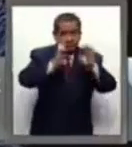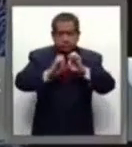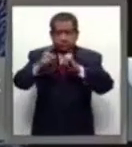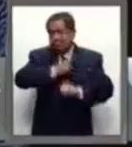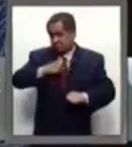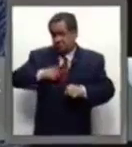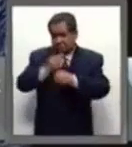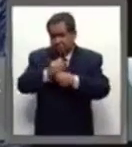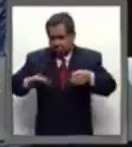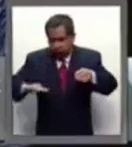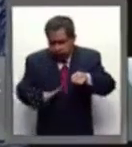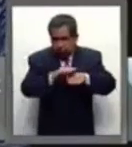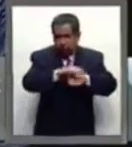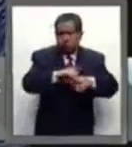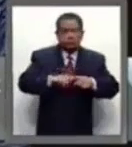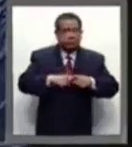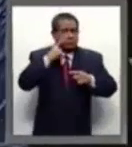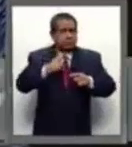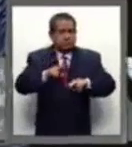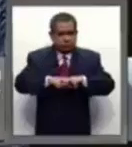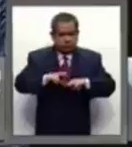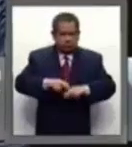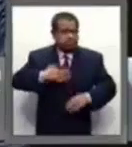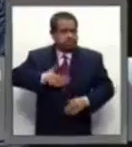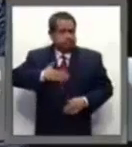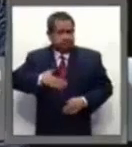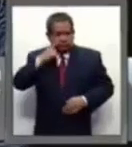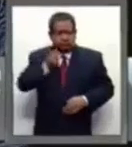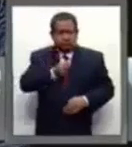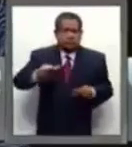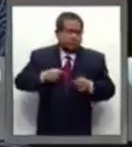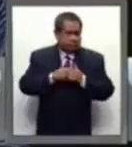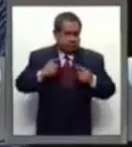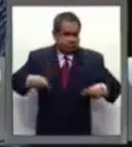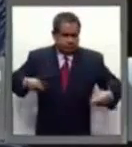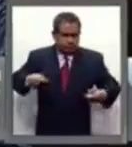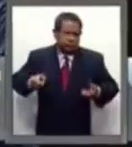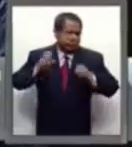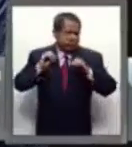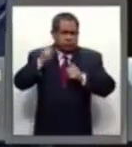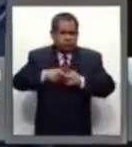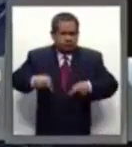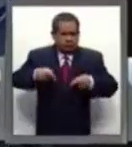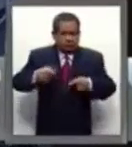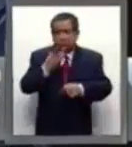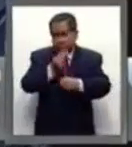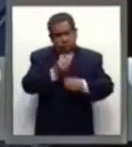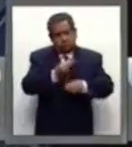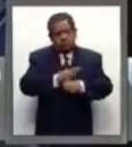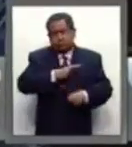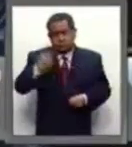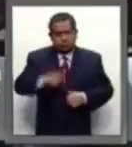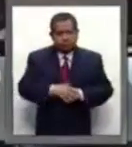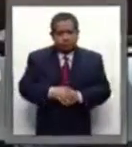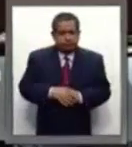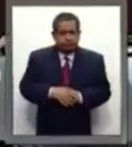de acceso, sanitarios acondicionados para personas en sillas de ruedas y cualquier otro equipamiento que se requiera en el inmueble. La inclusión